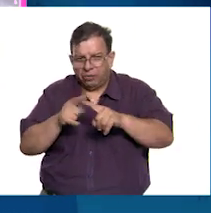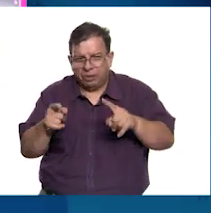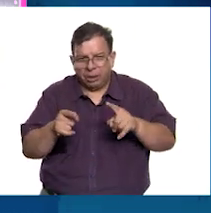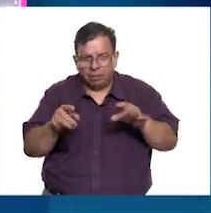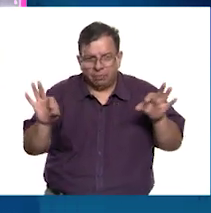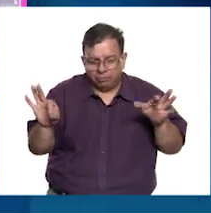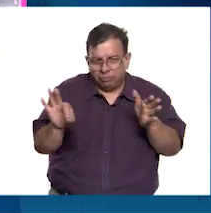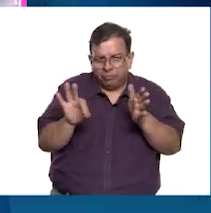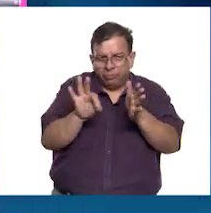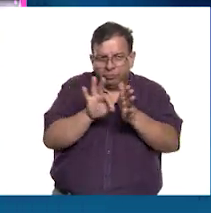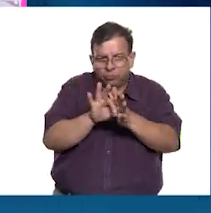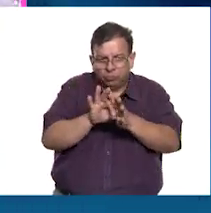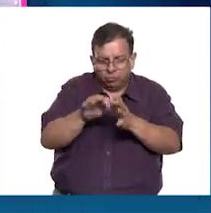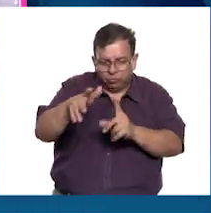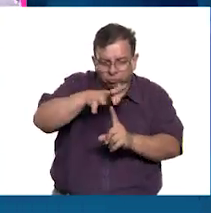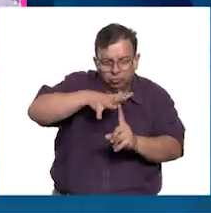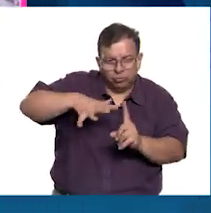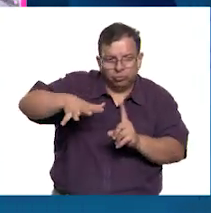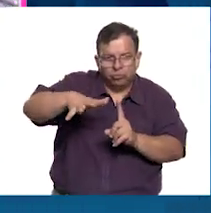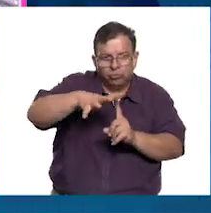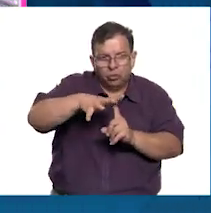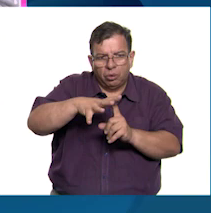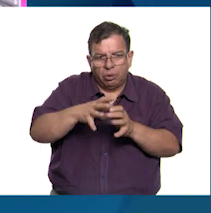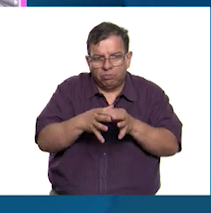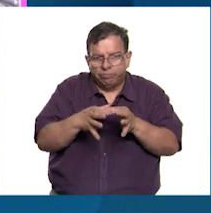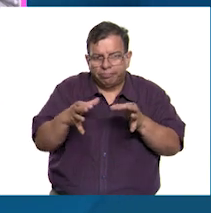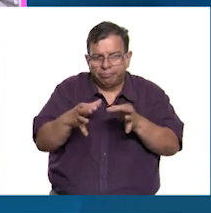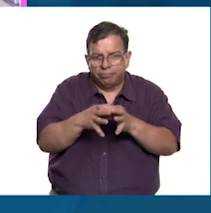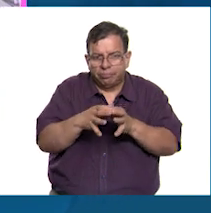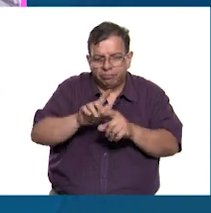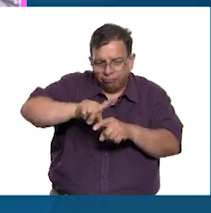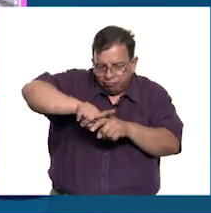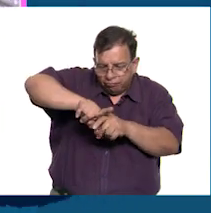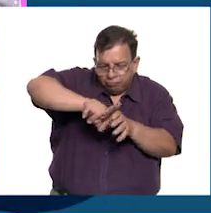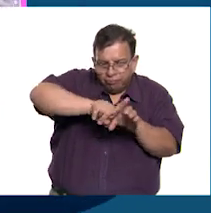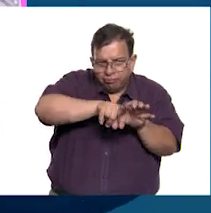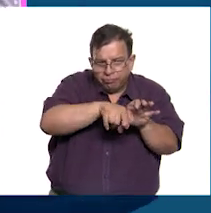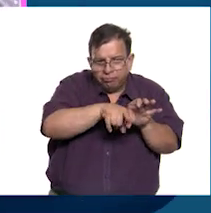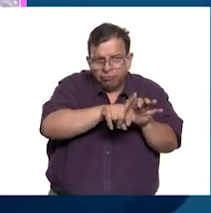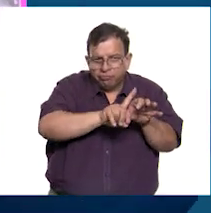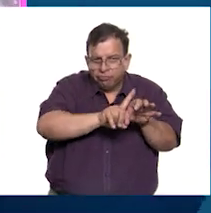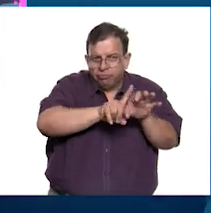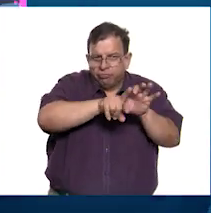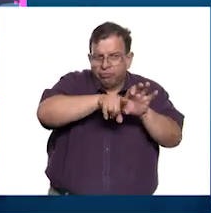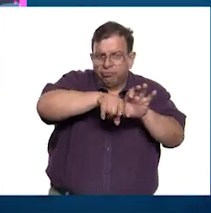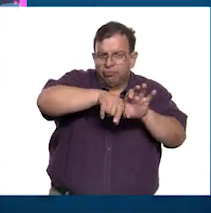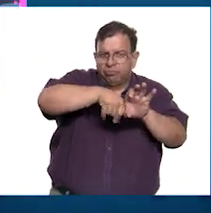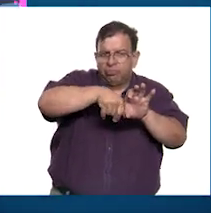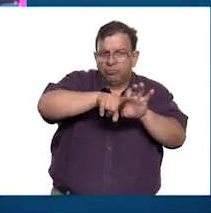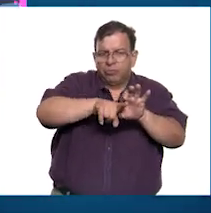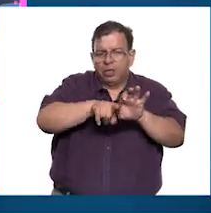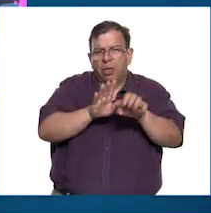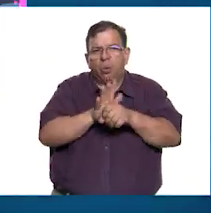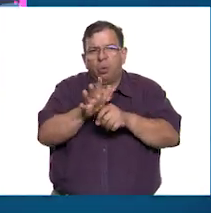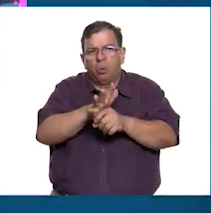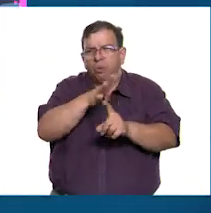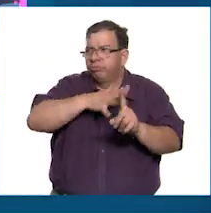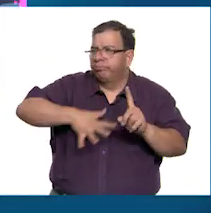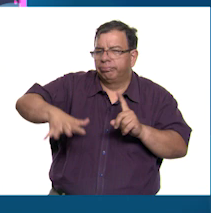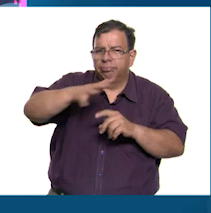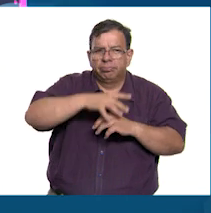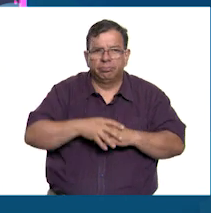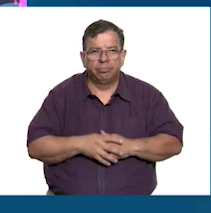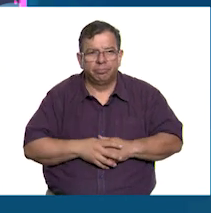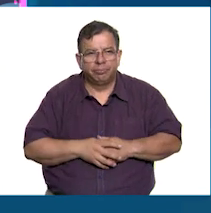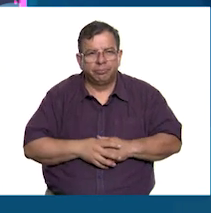en contacto con la temperatura, cambian su tamaño y eso permite mover esta pequeña aguja y me dice a qué temperatura nos